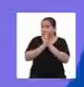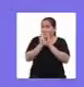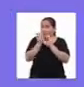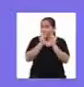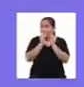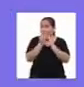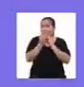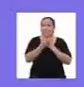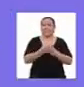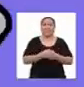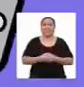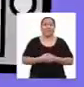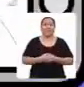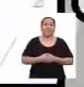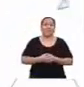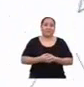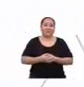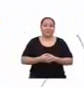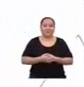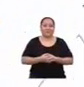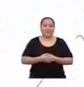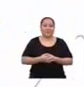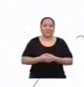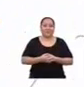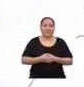absolverlas?